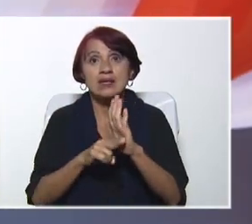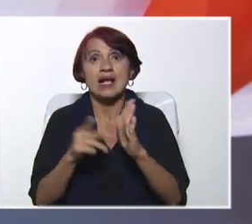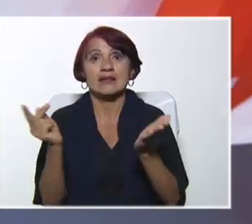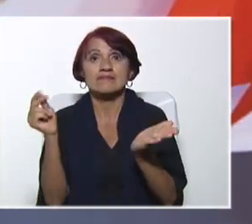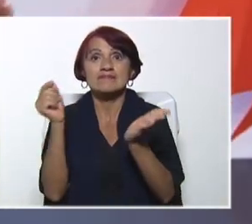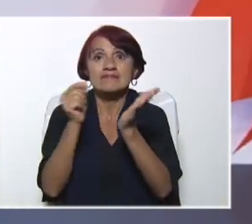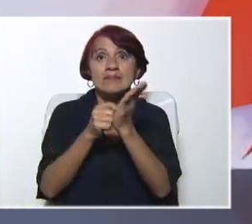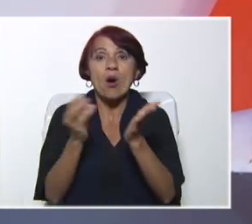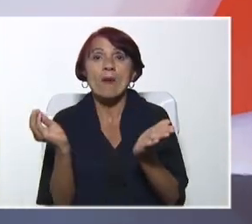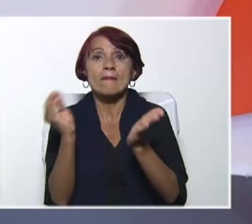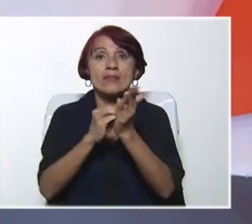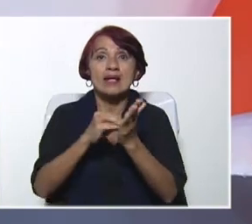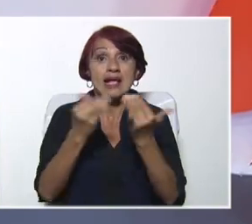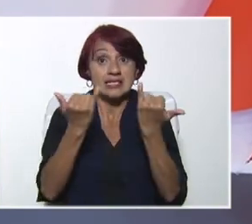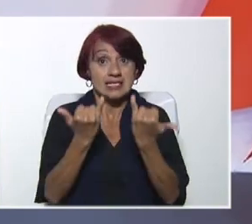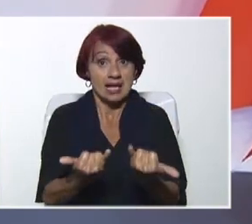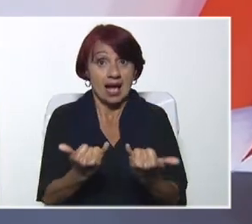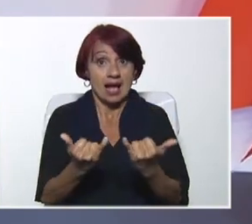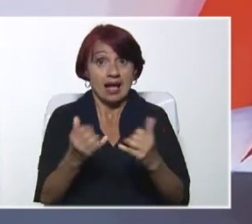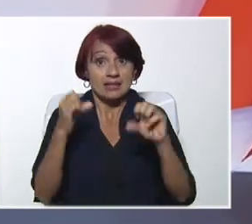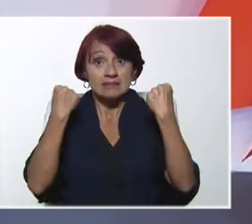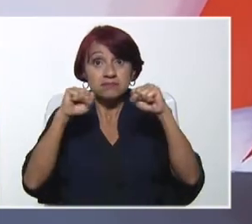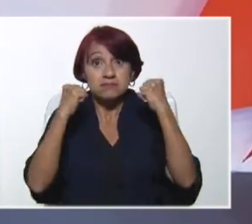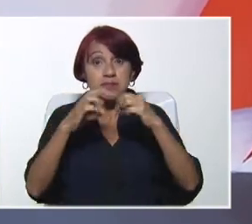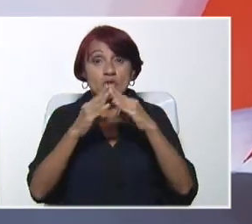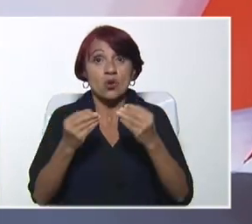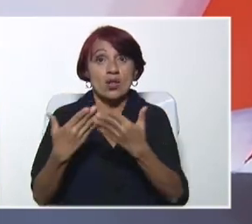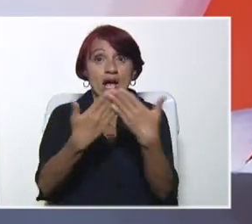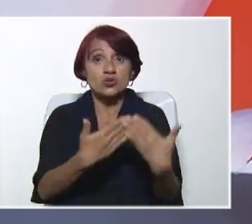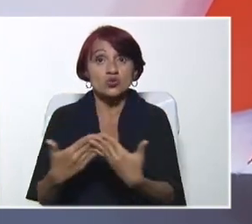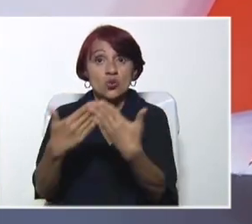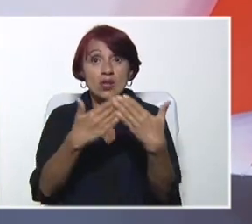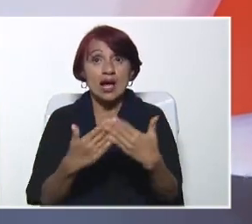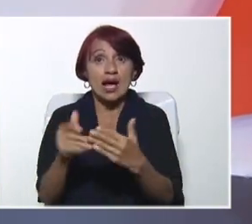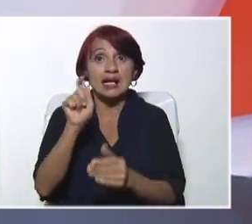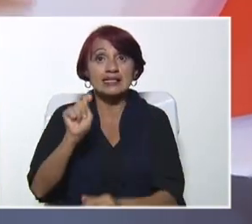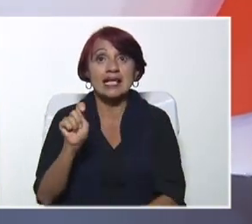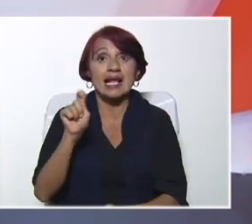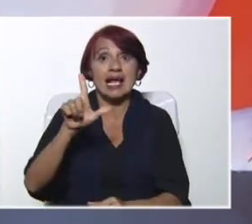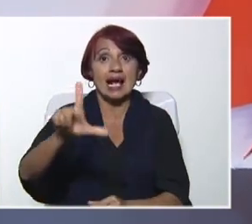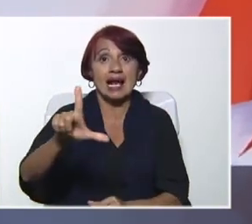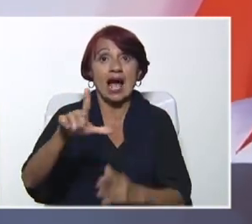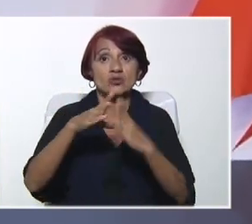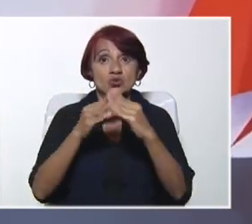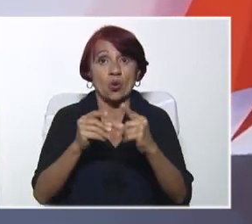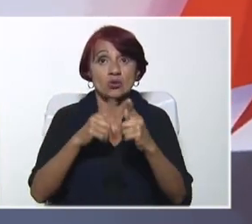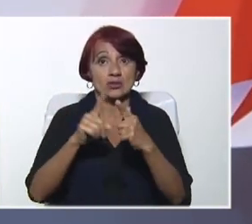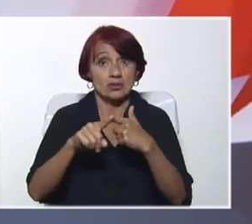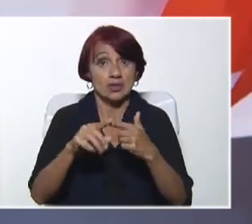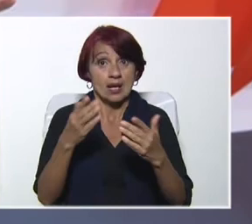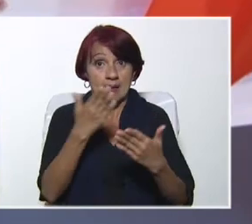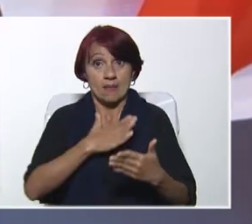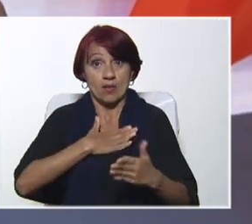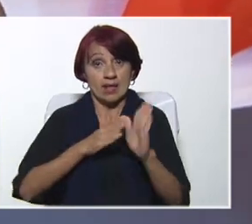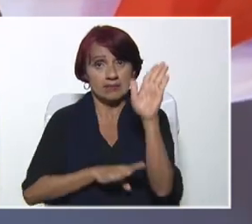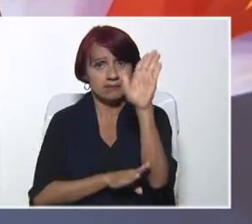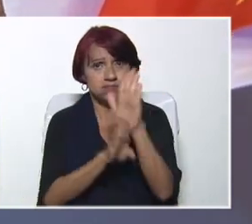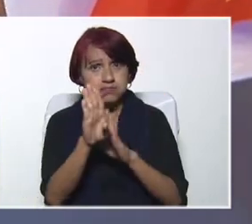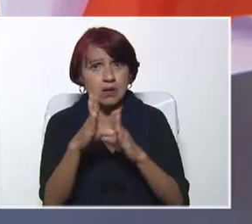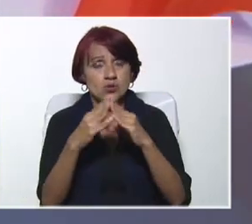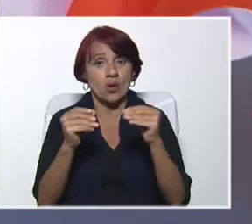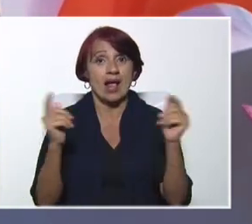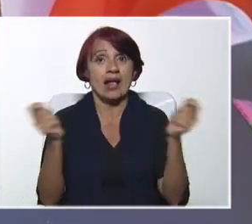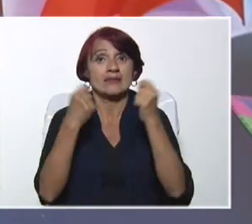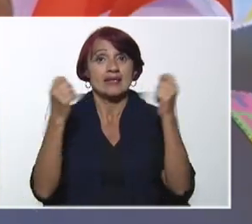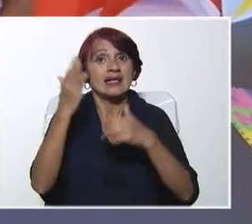que tienes desde ya en nuestro canal de suscripción en Telegram. Así que ya tienes todas las coordenadas para poder avanzar en la